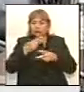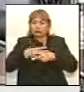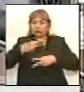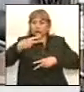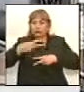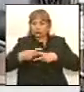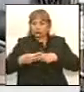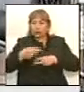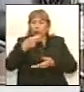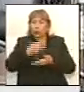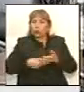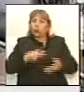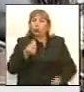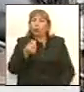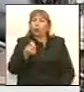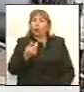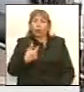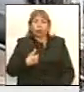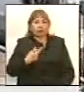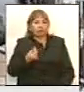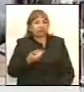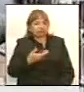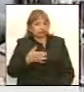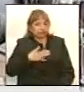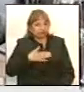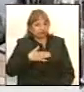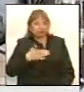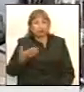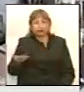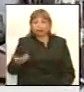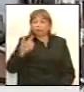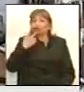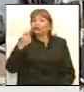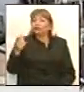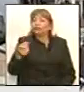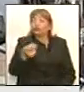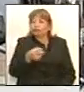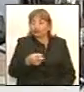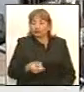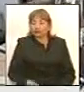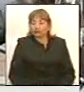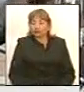que nos ha costado nuestra plata, ellos estén